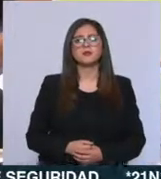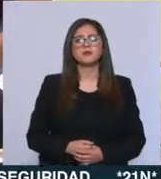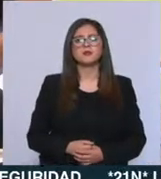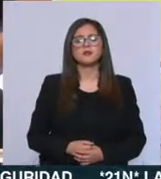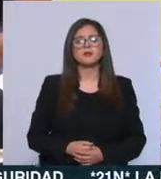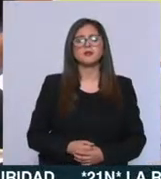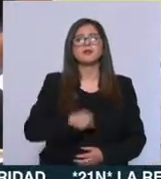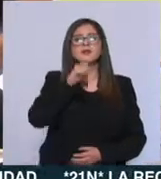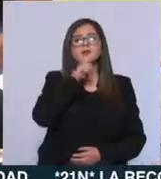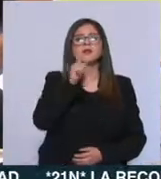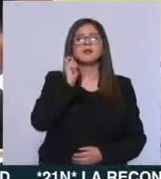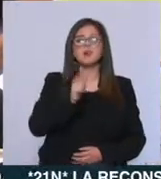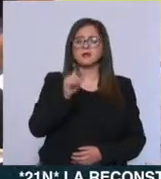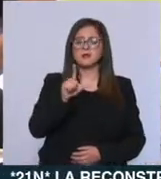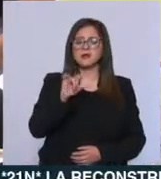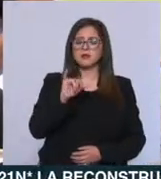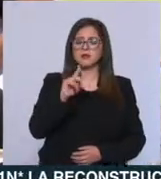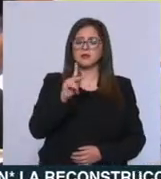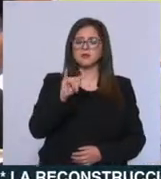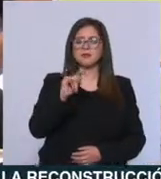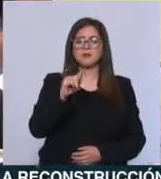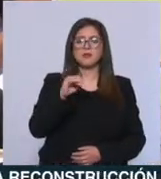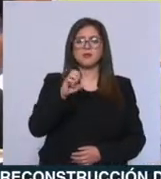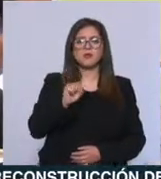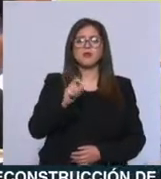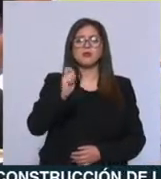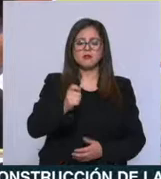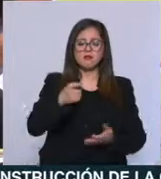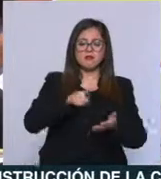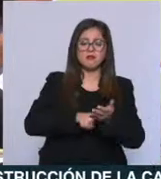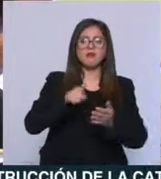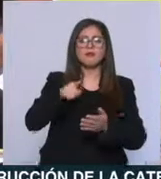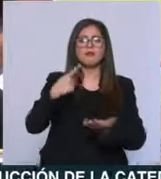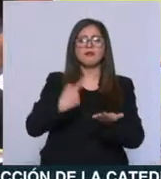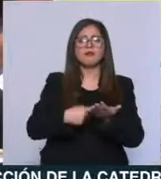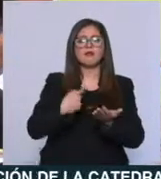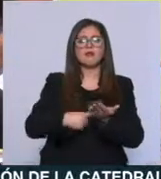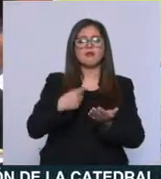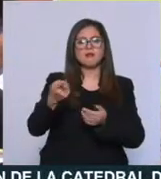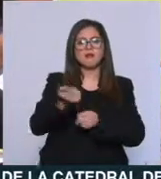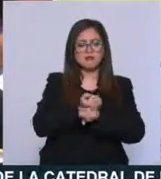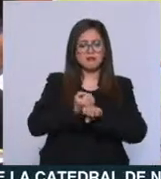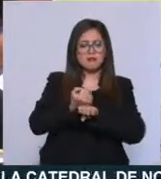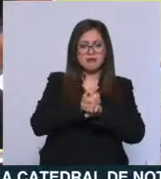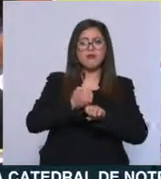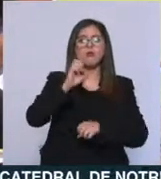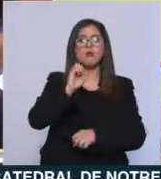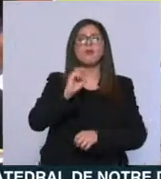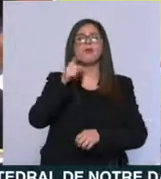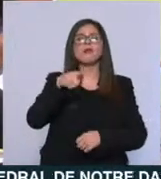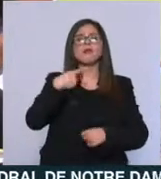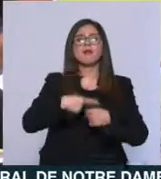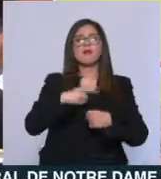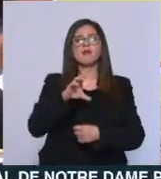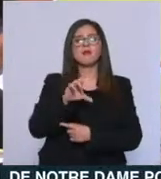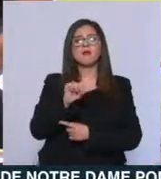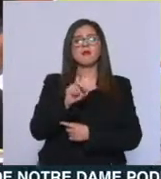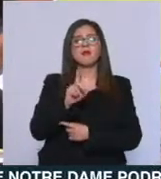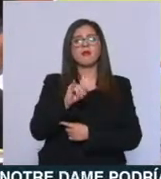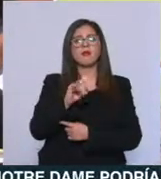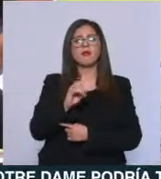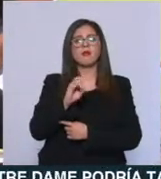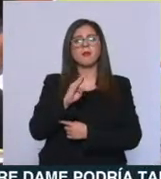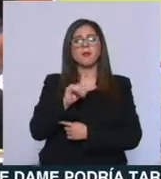alteraciones de los lípidos, es decir, las grasas en la sangre, o enfermedad cardiovascular, también tienen cierto riesgo de